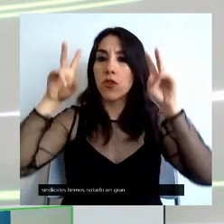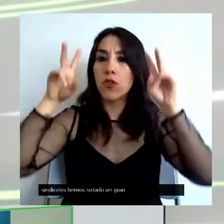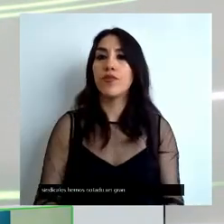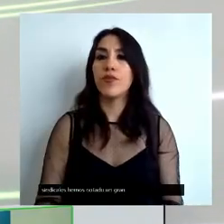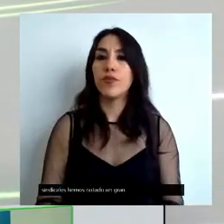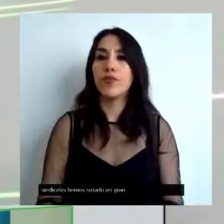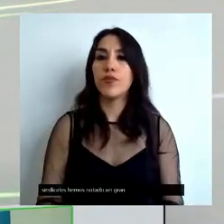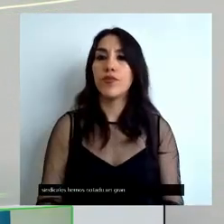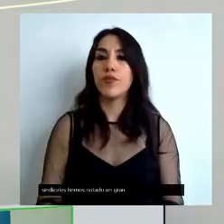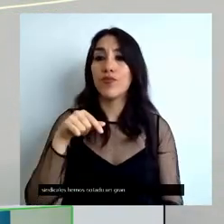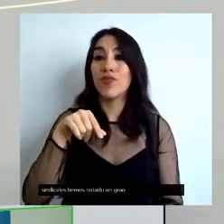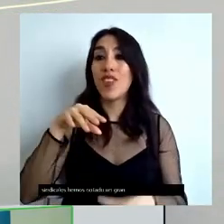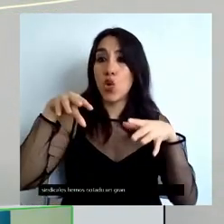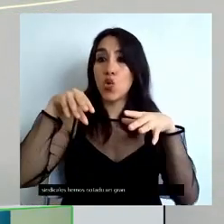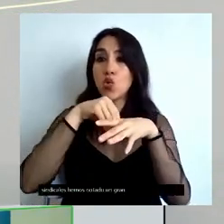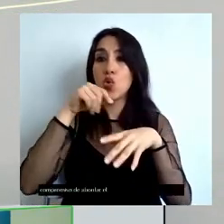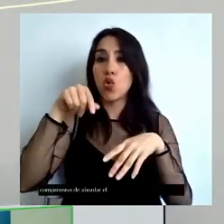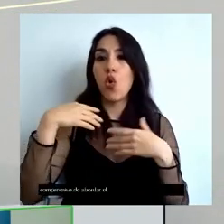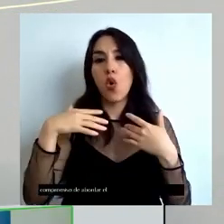con discapacidad.